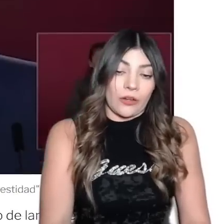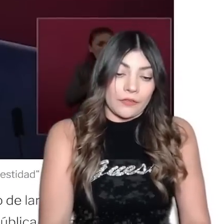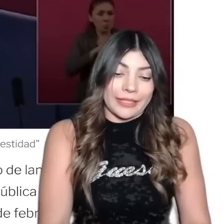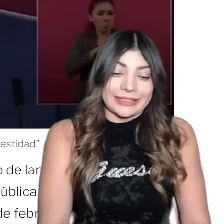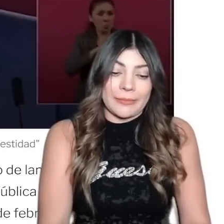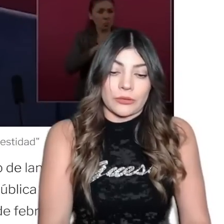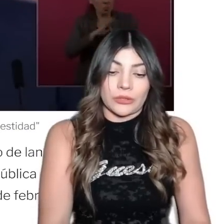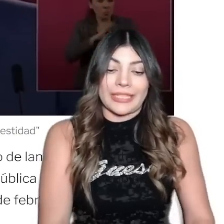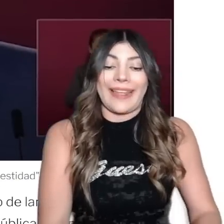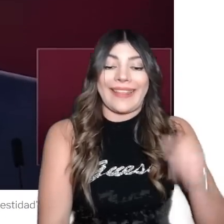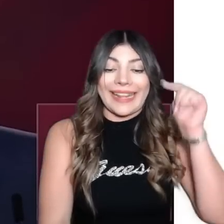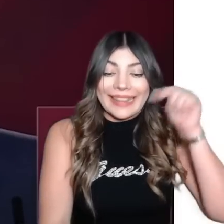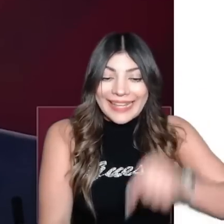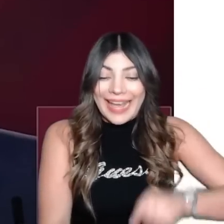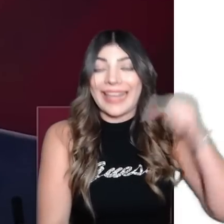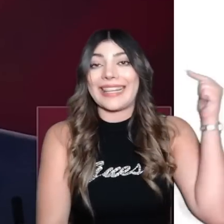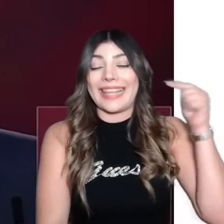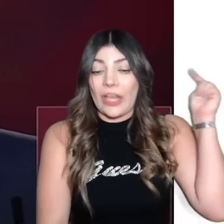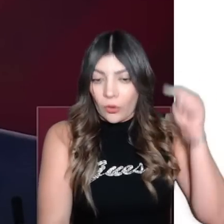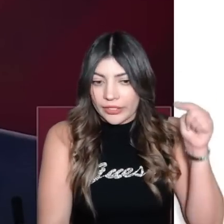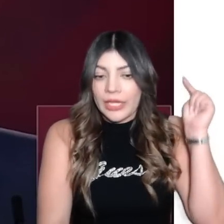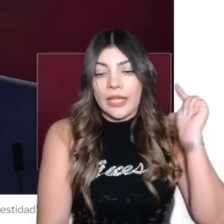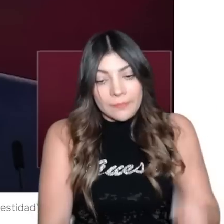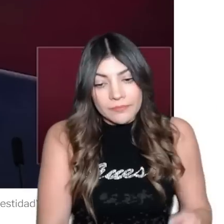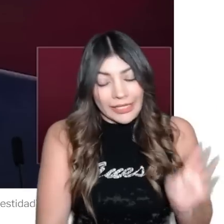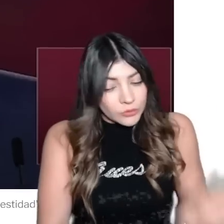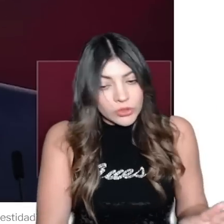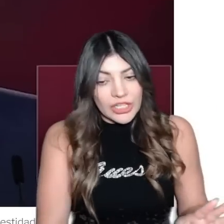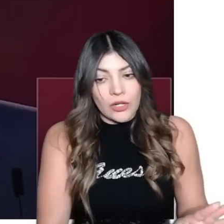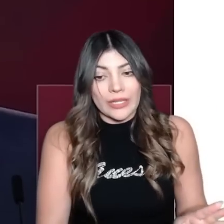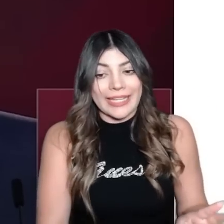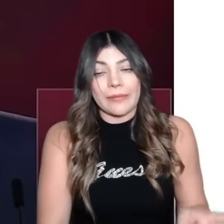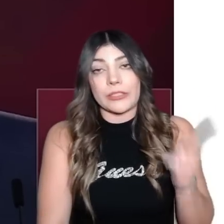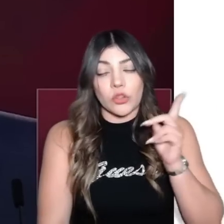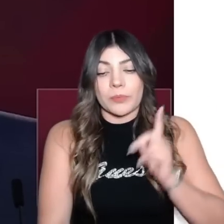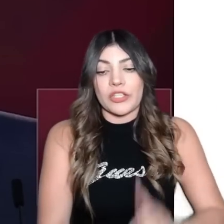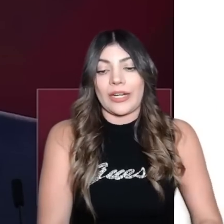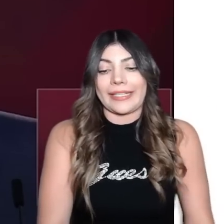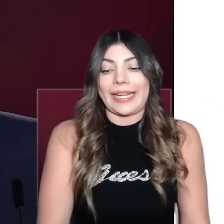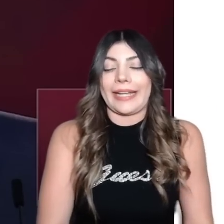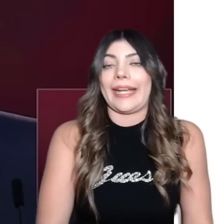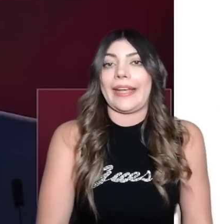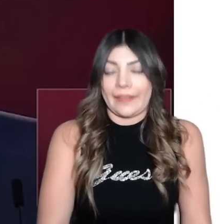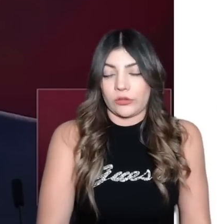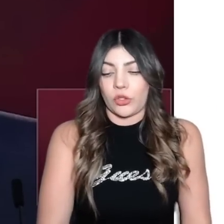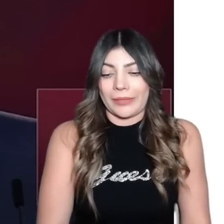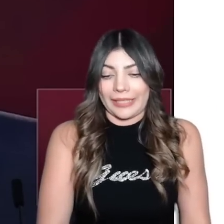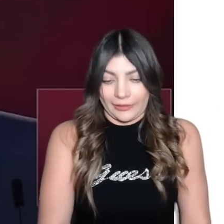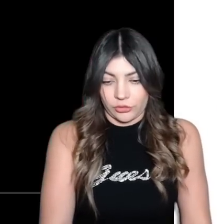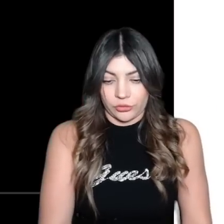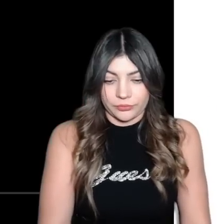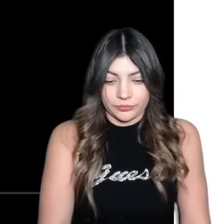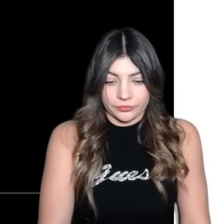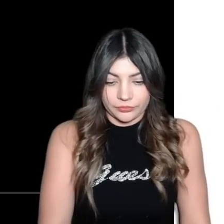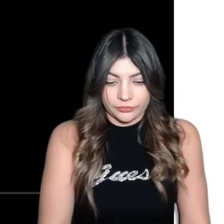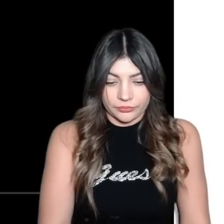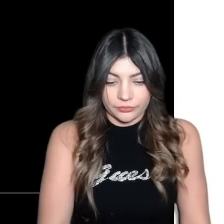de la conferencia matutina del día de hoy. Escúchenlo y díganme su opinión aquí en la caja de los